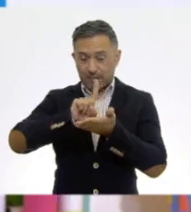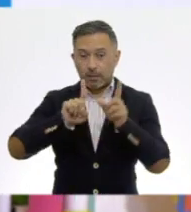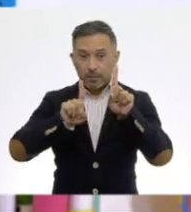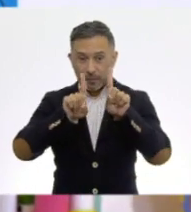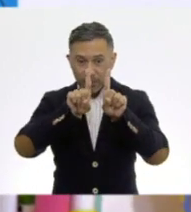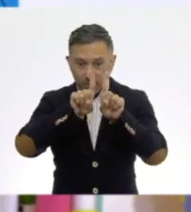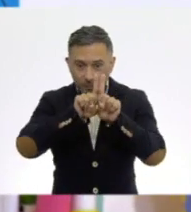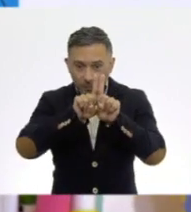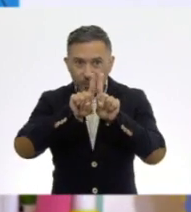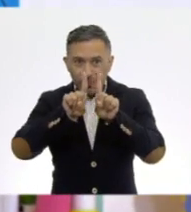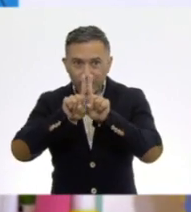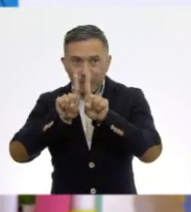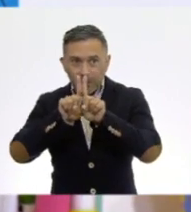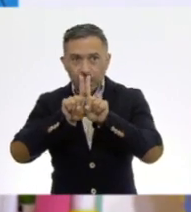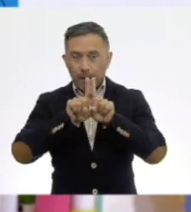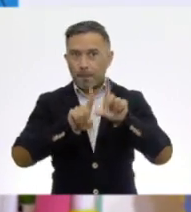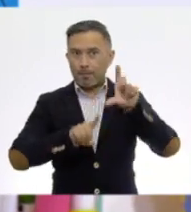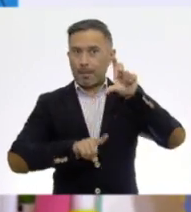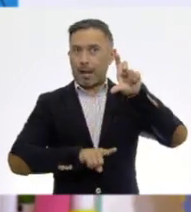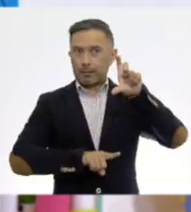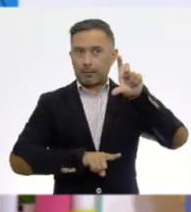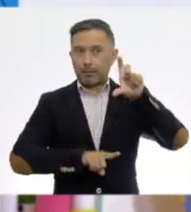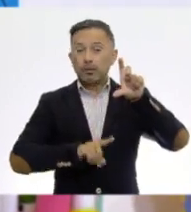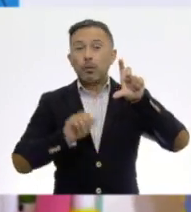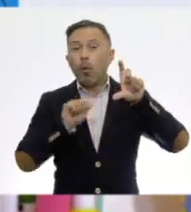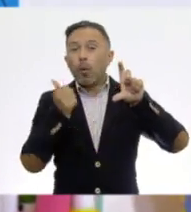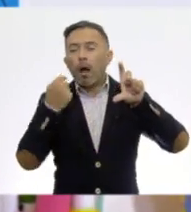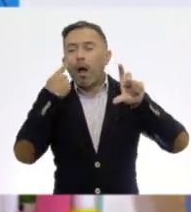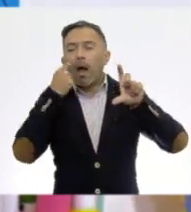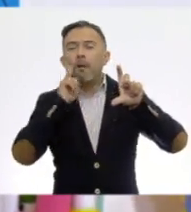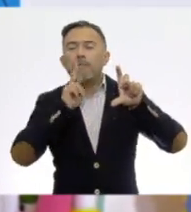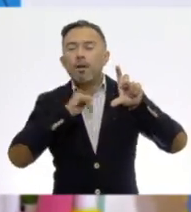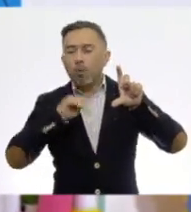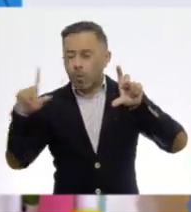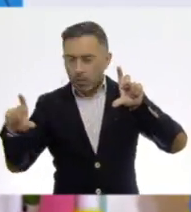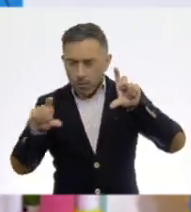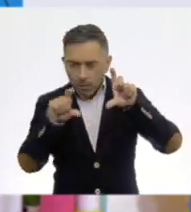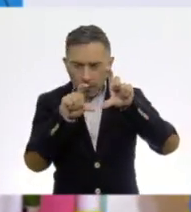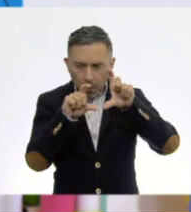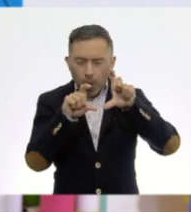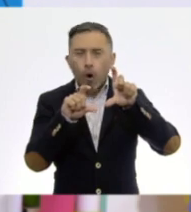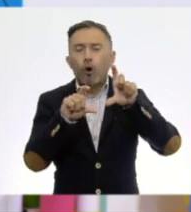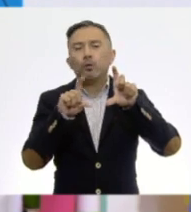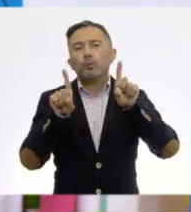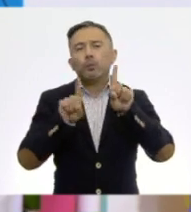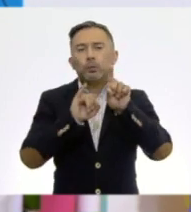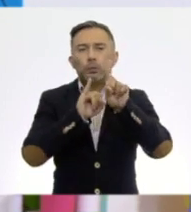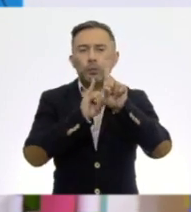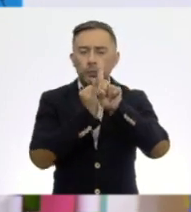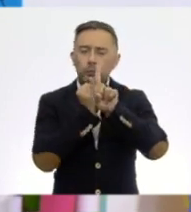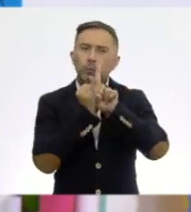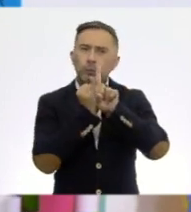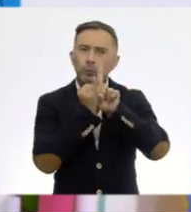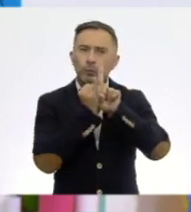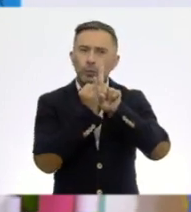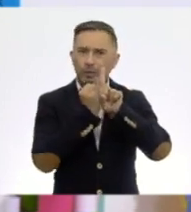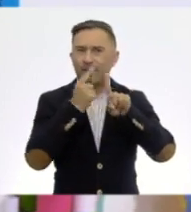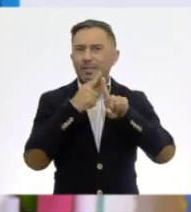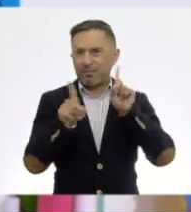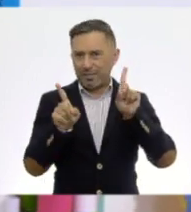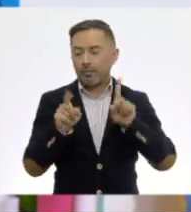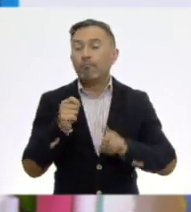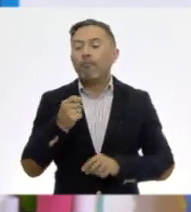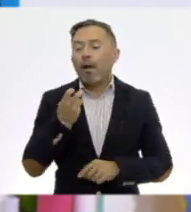son más grandes. Si yo hiciera de ese tamaño, entonces sería la longitud diferente. Sería más pequeña, ¿verdad? A eso nos referimos cuando